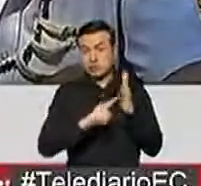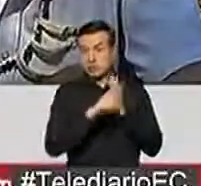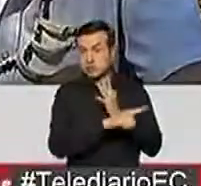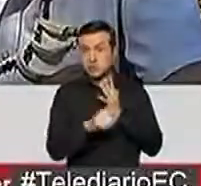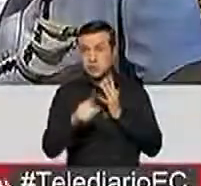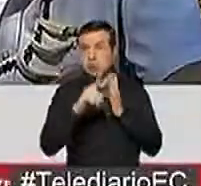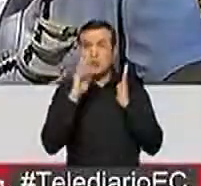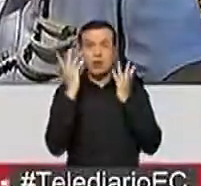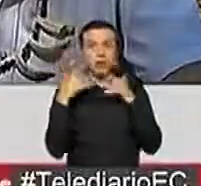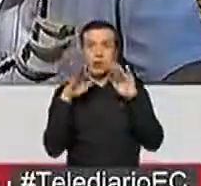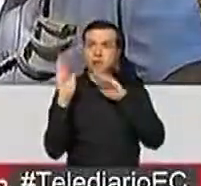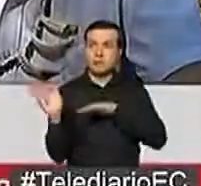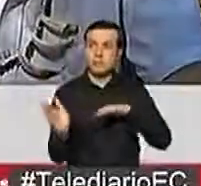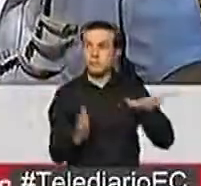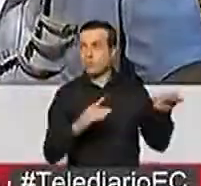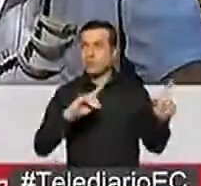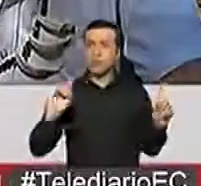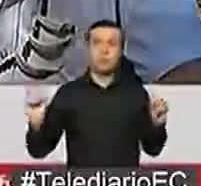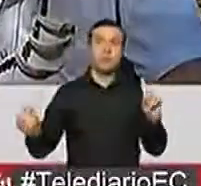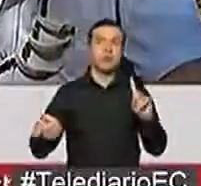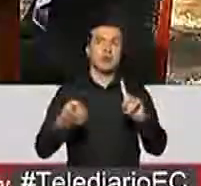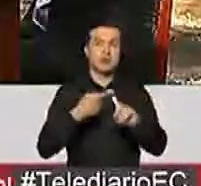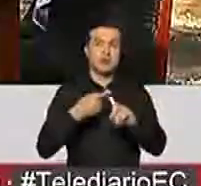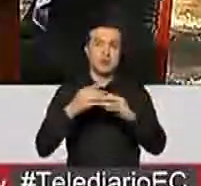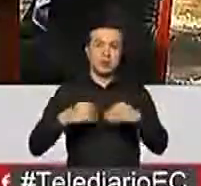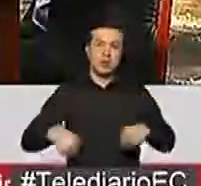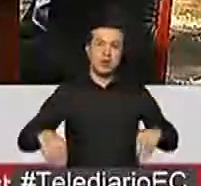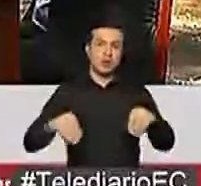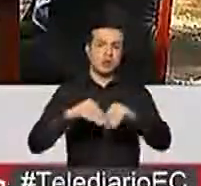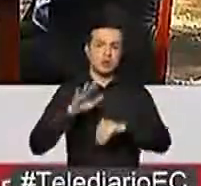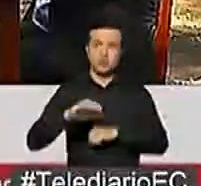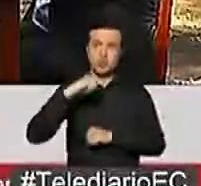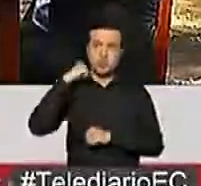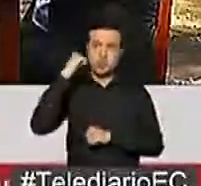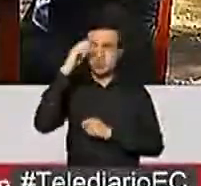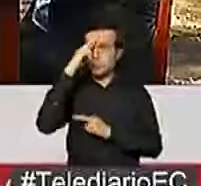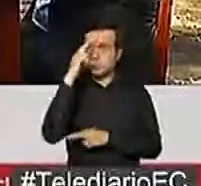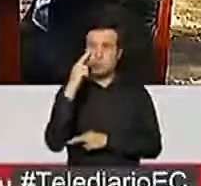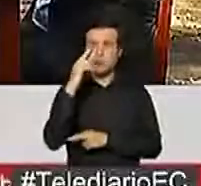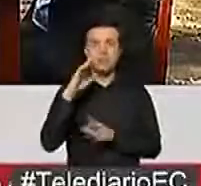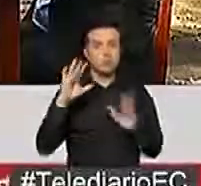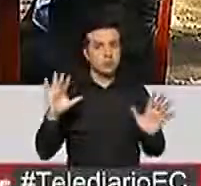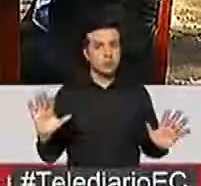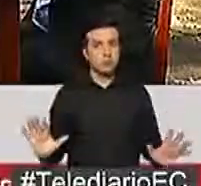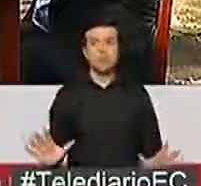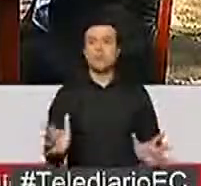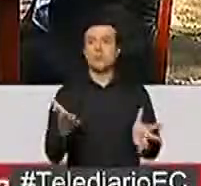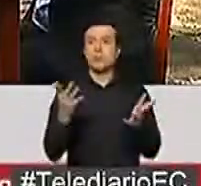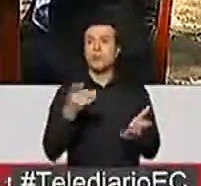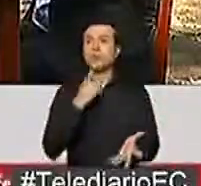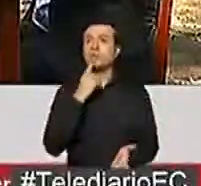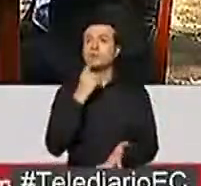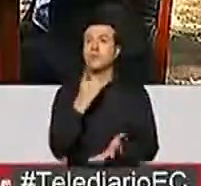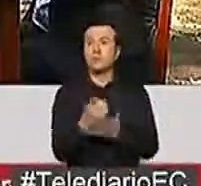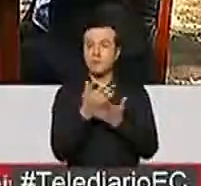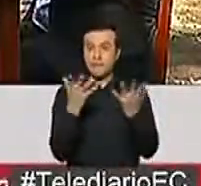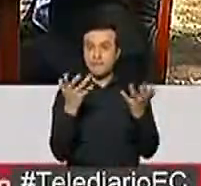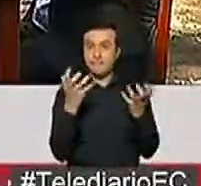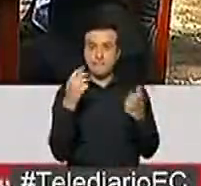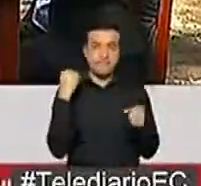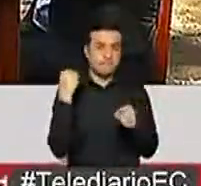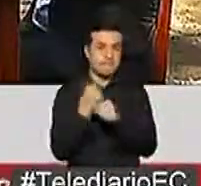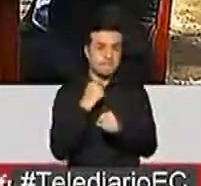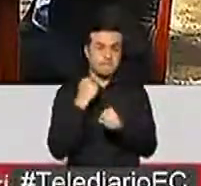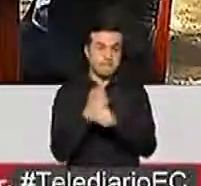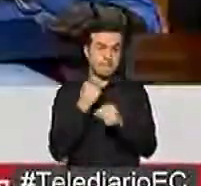pasar al segundo lugar. Primero son el derecho a la madre tierra. Tenemos un impulso político de trabajar en